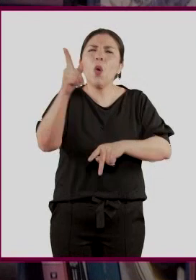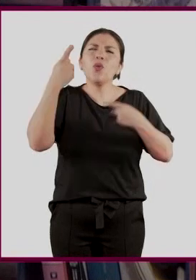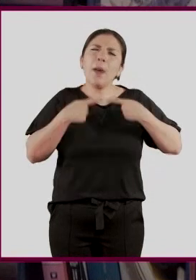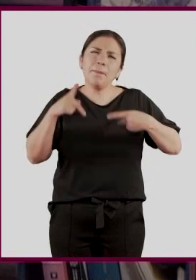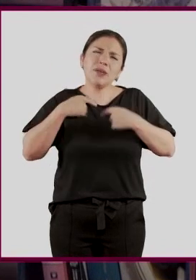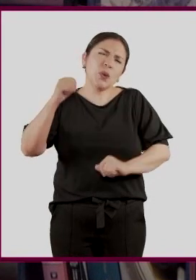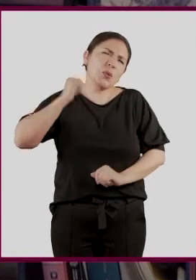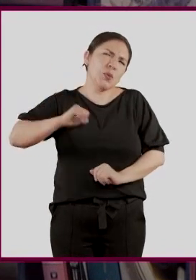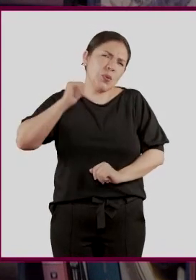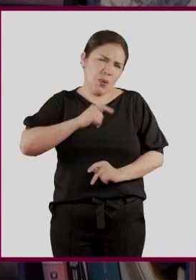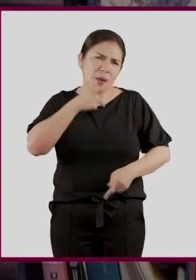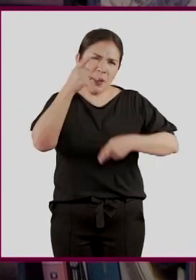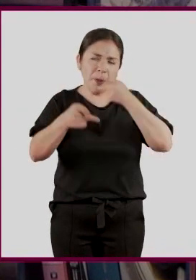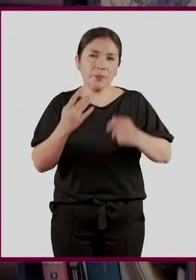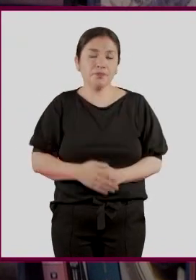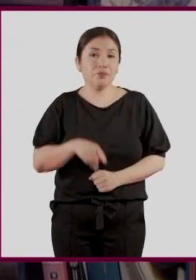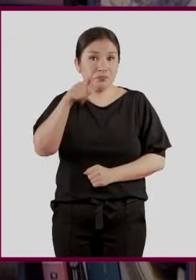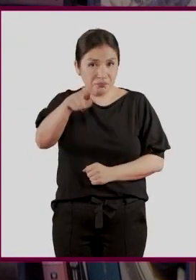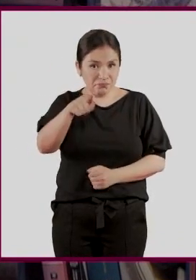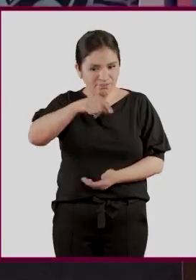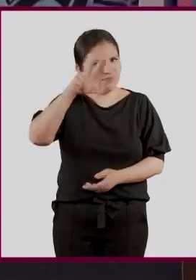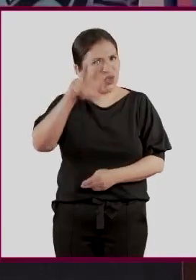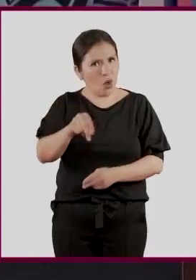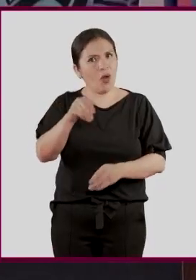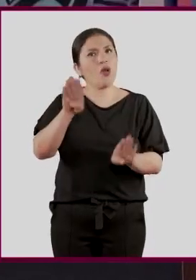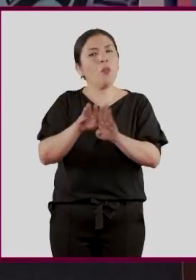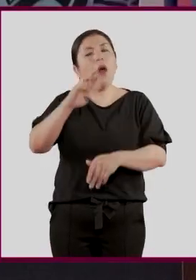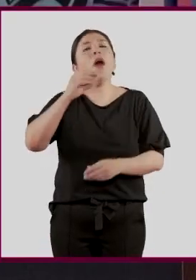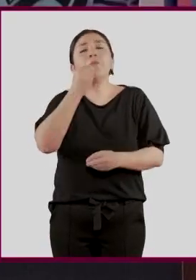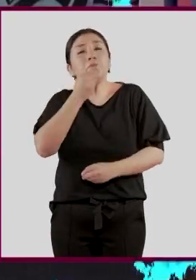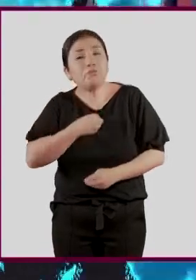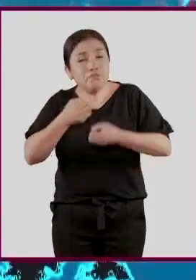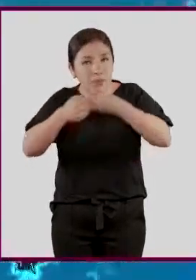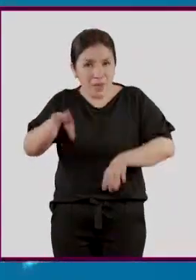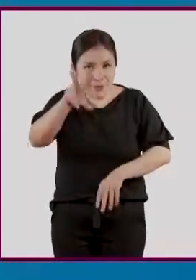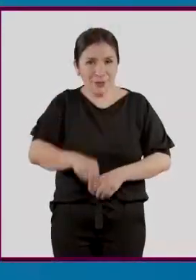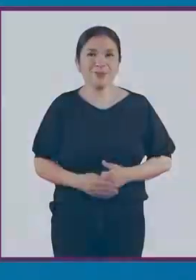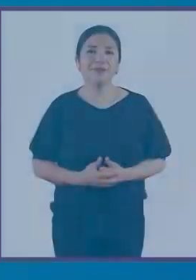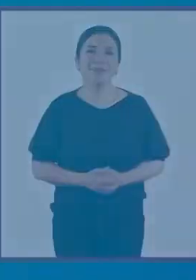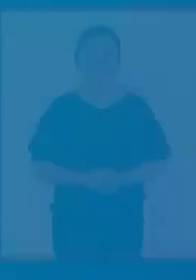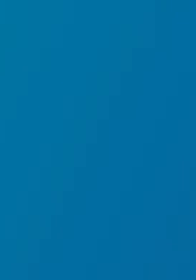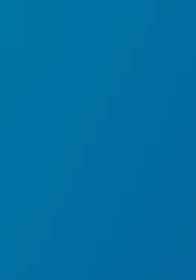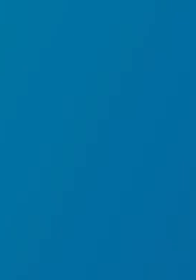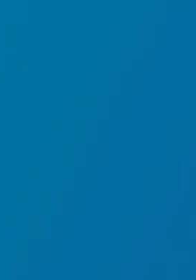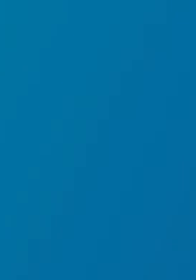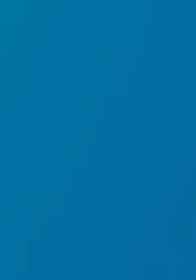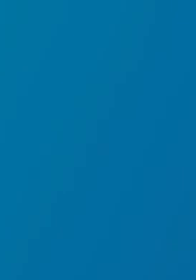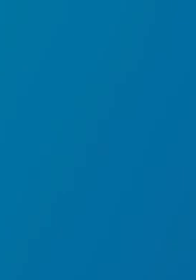Como decía un conductor de tele hace mucho, no se deje.